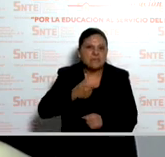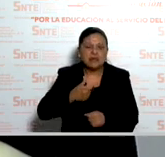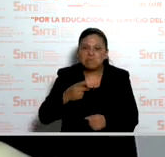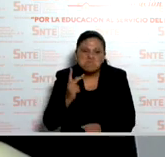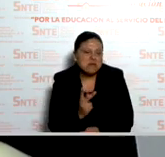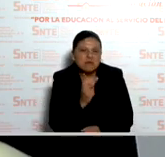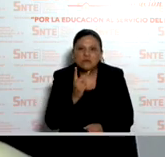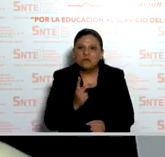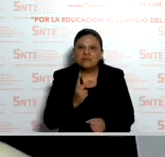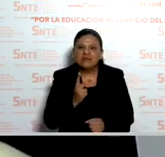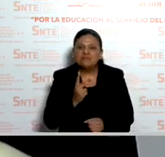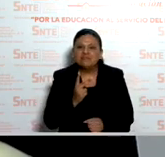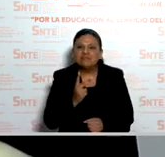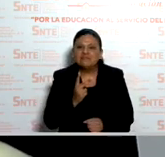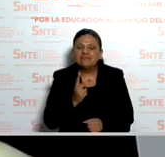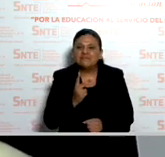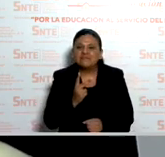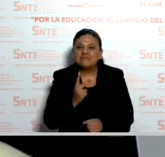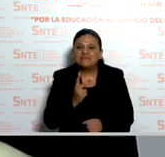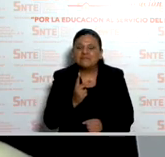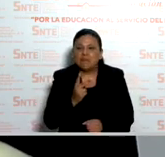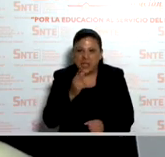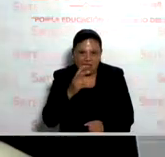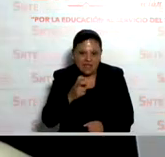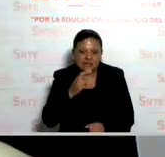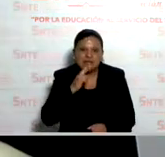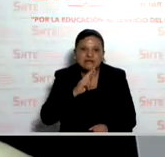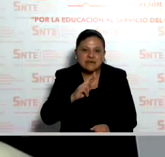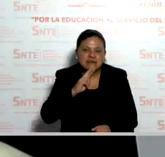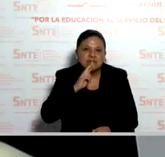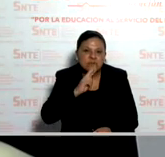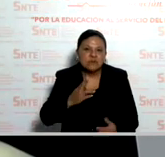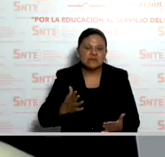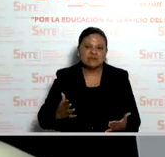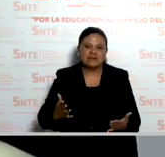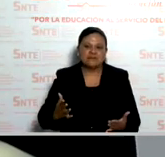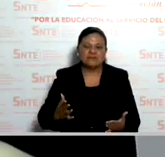de la primera pregunta que nos hacíamos. Hay como un pequeño problema aquí.